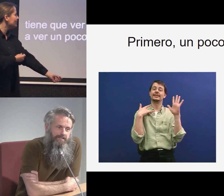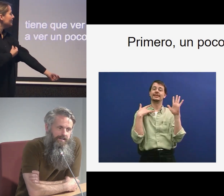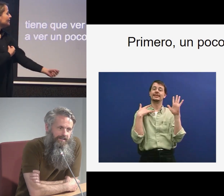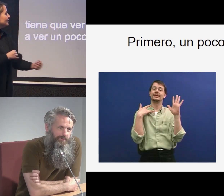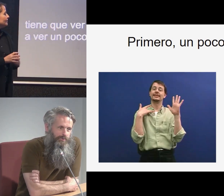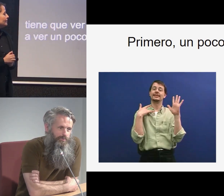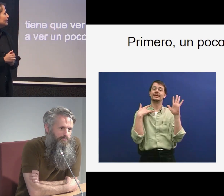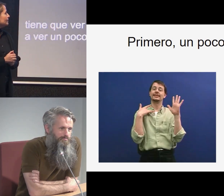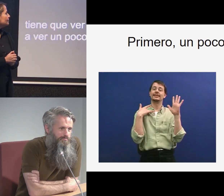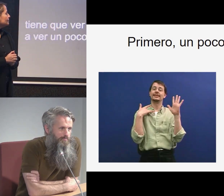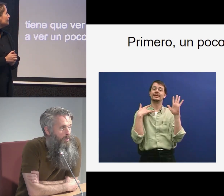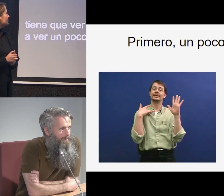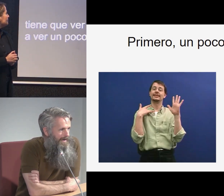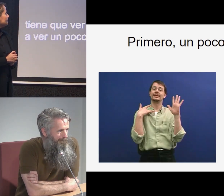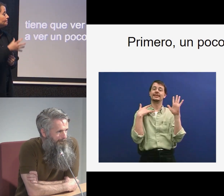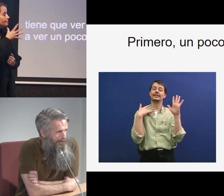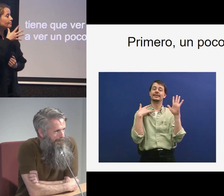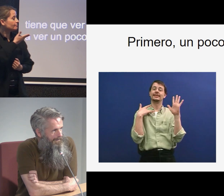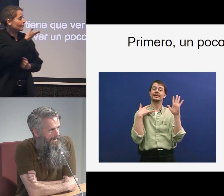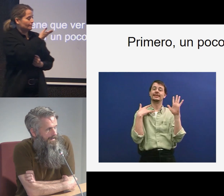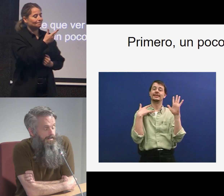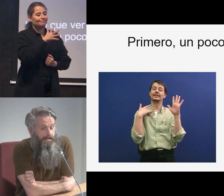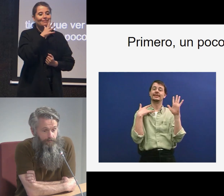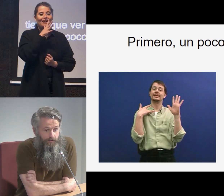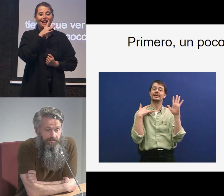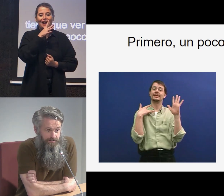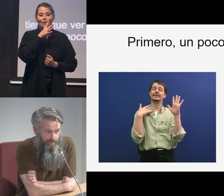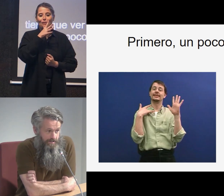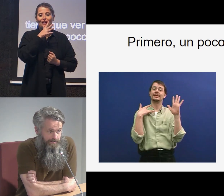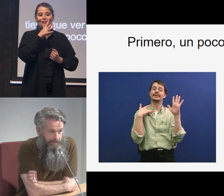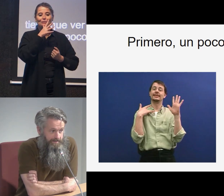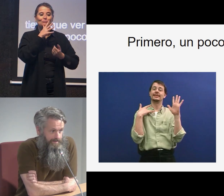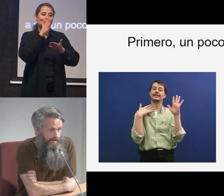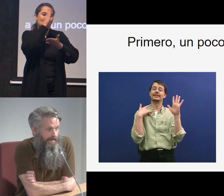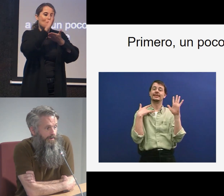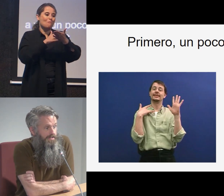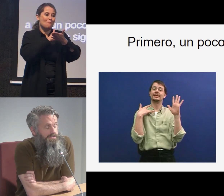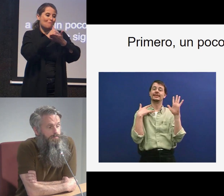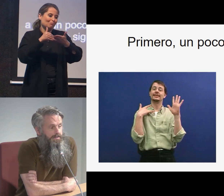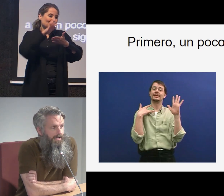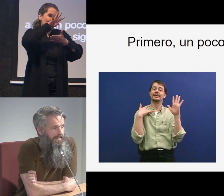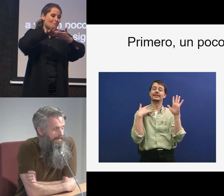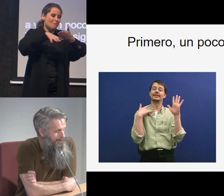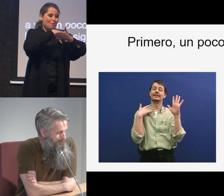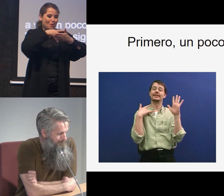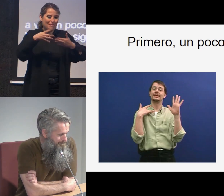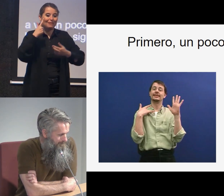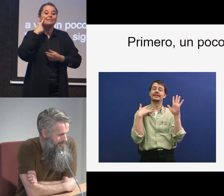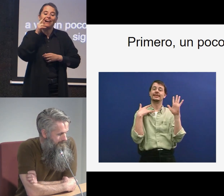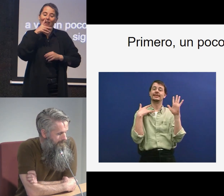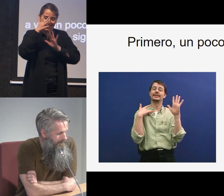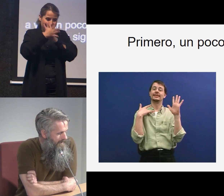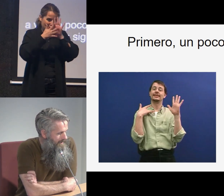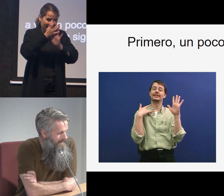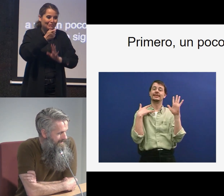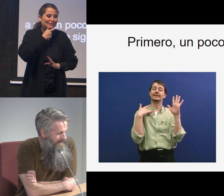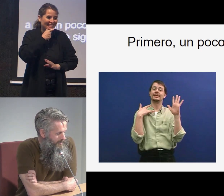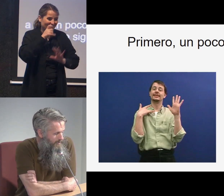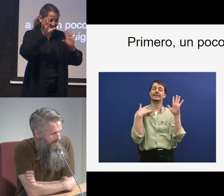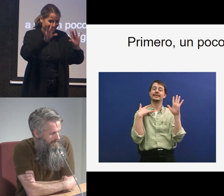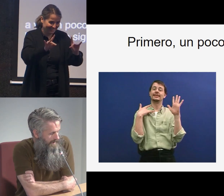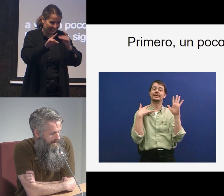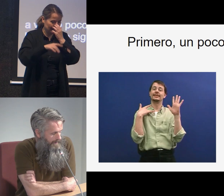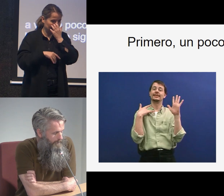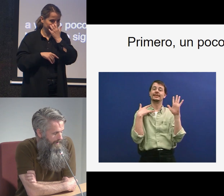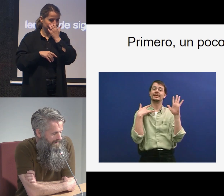Os voy a enseñar un poema en la lengua de signos, esta vez sí, la lengua de signos británica,